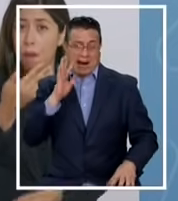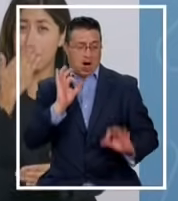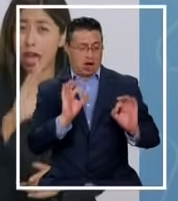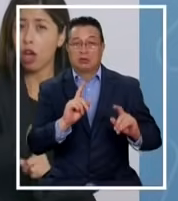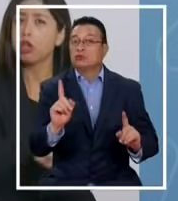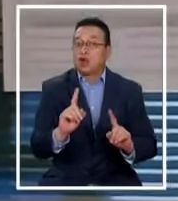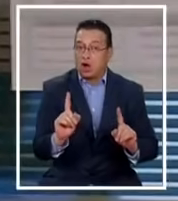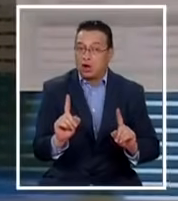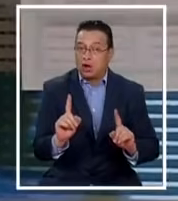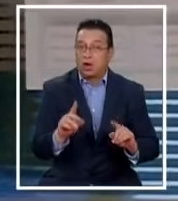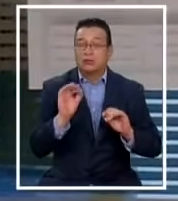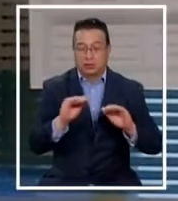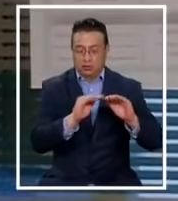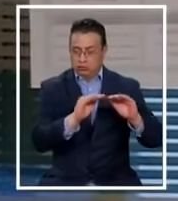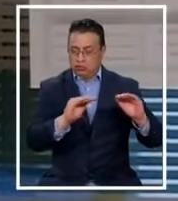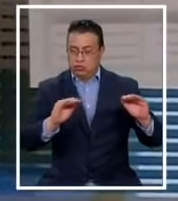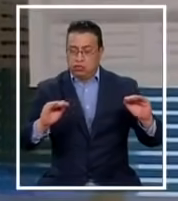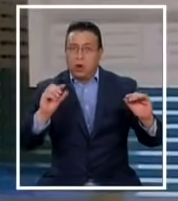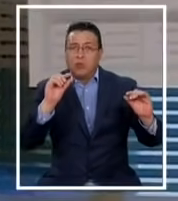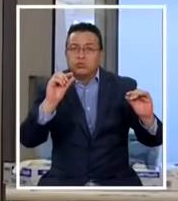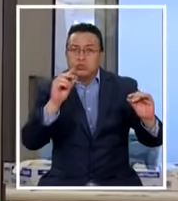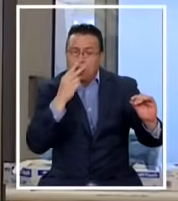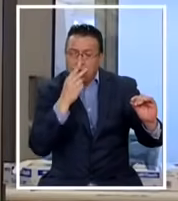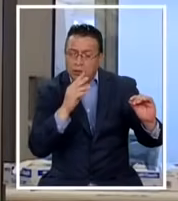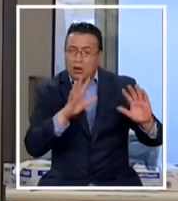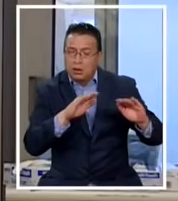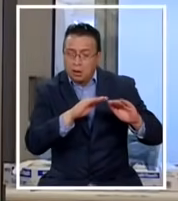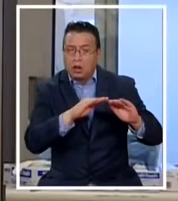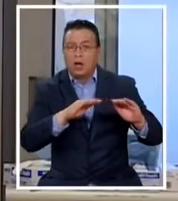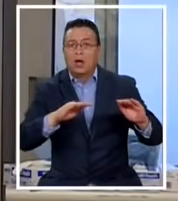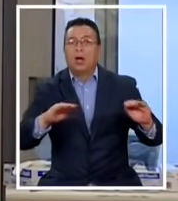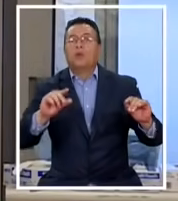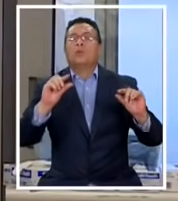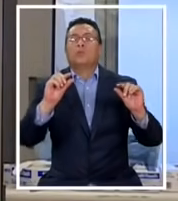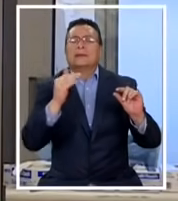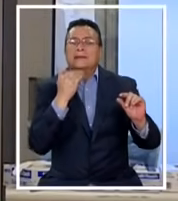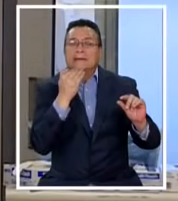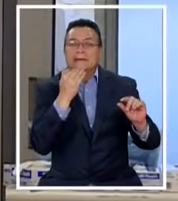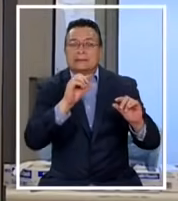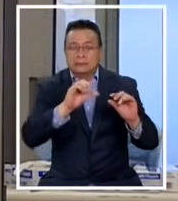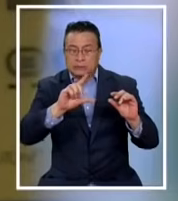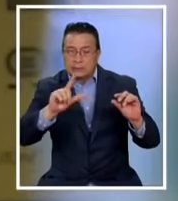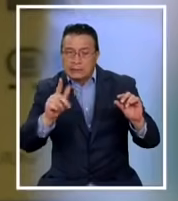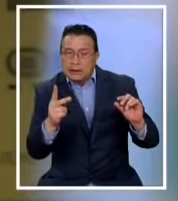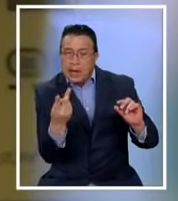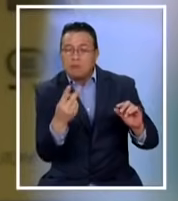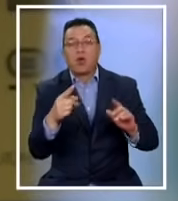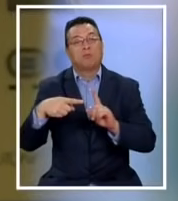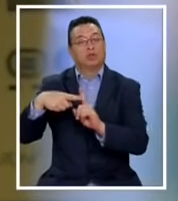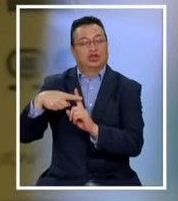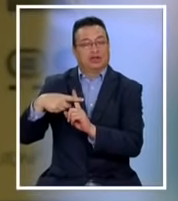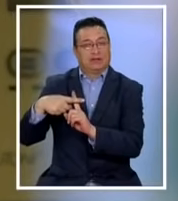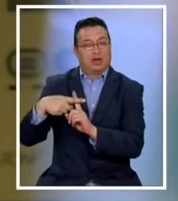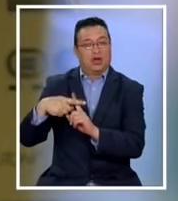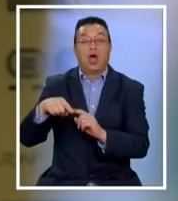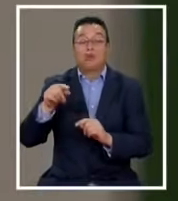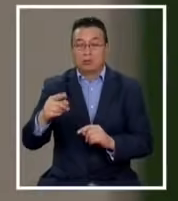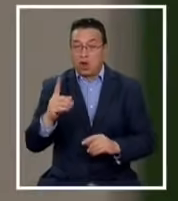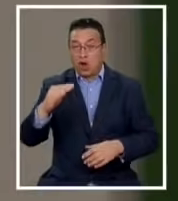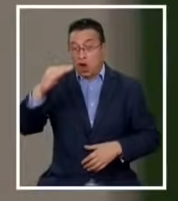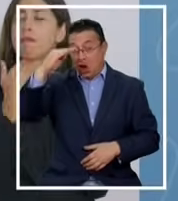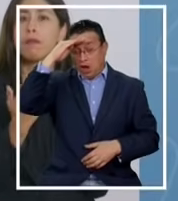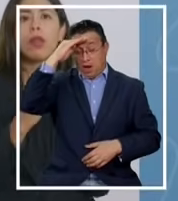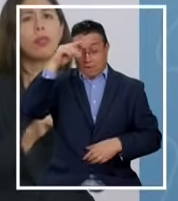estamos estables con visos de un muy leve cambio positivo. No debemos